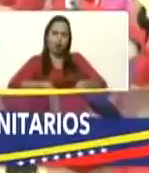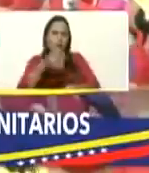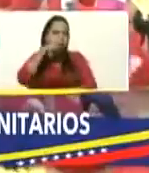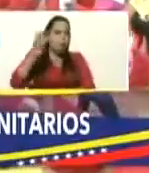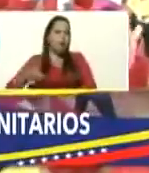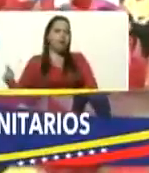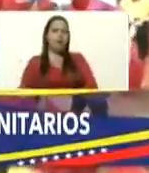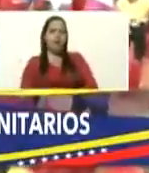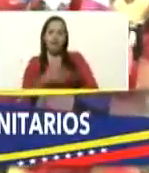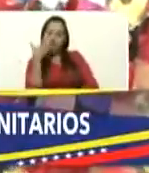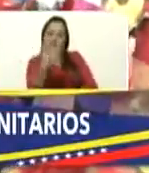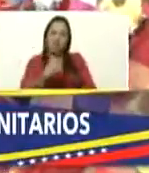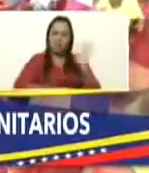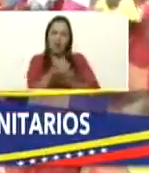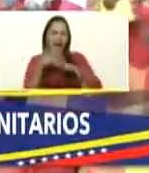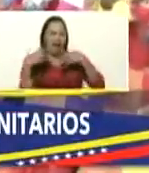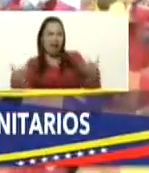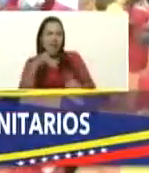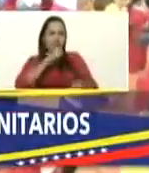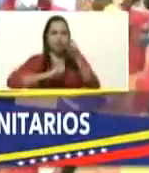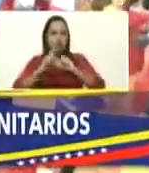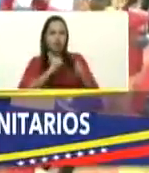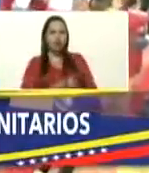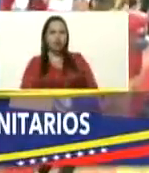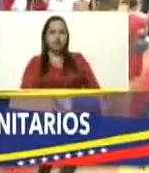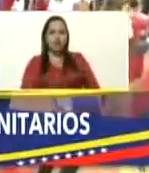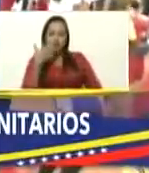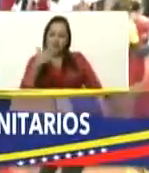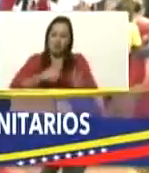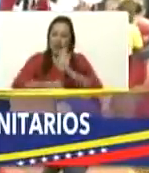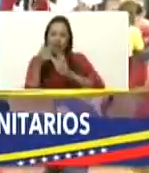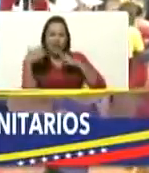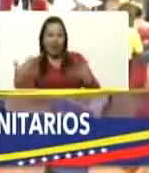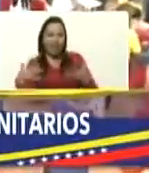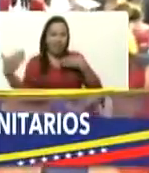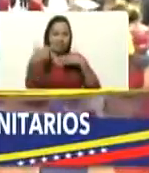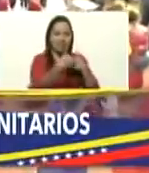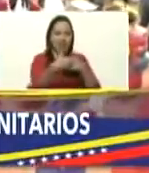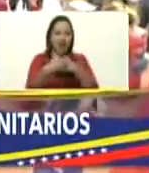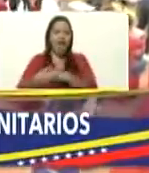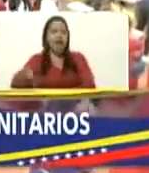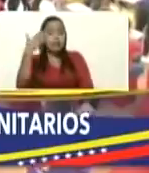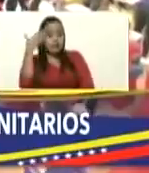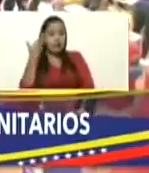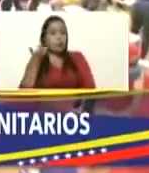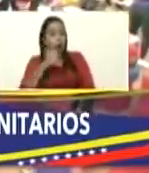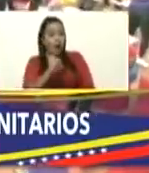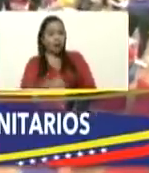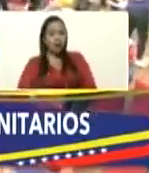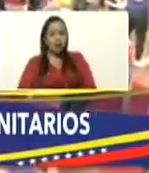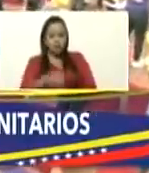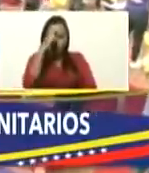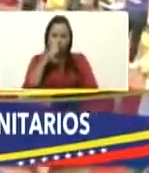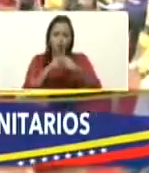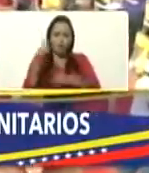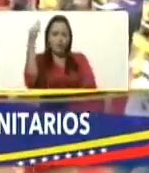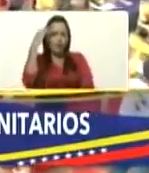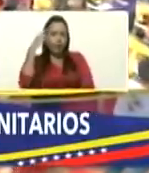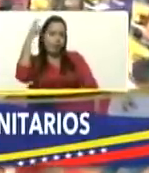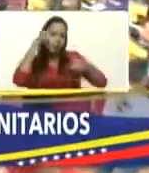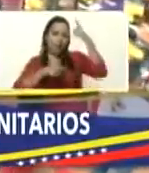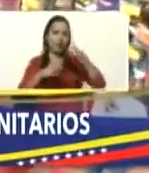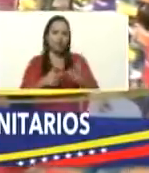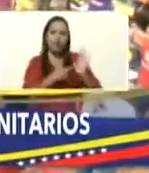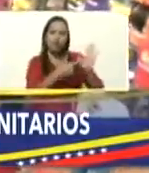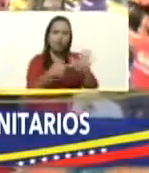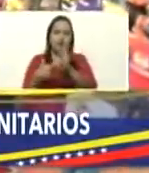pueblo frente a las más grandes adversidades, frente a los más grandes ataques. Supo honrar la memoria de Hugo Chávez,